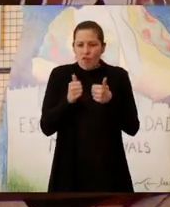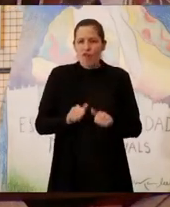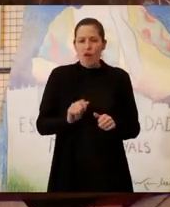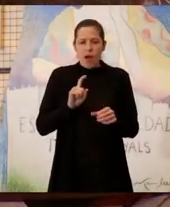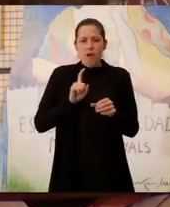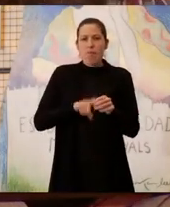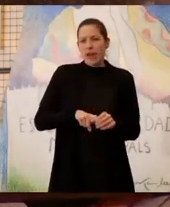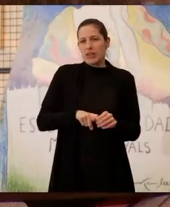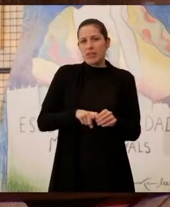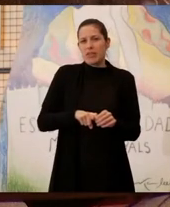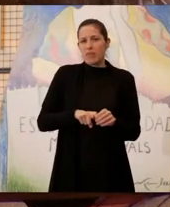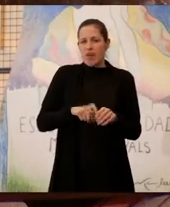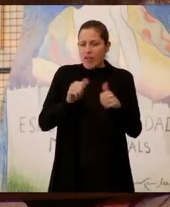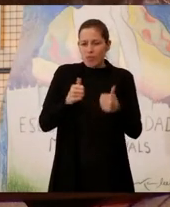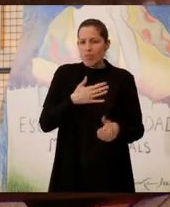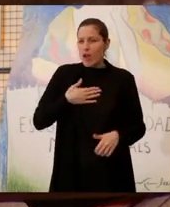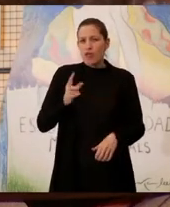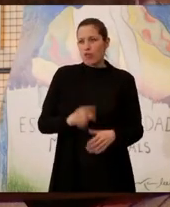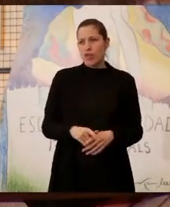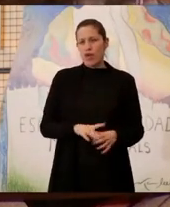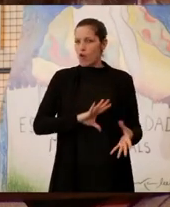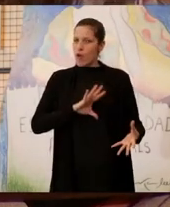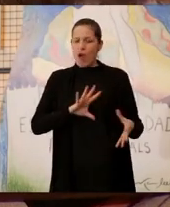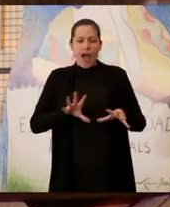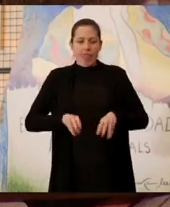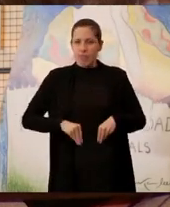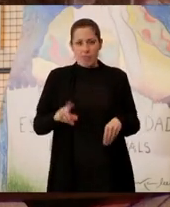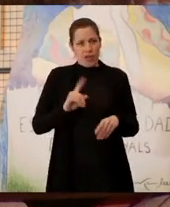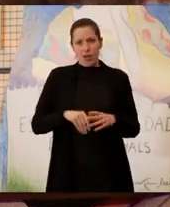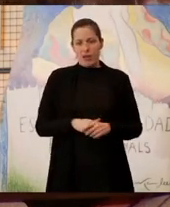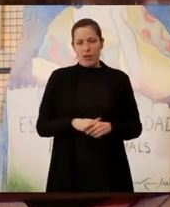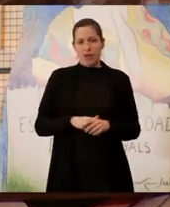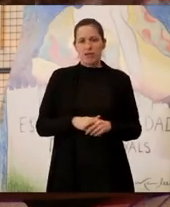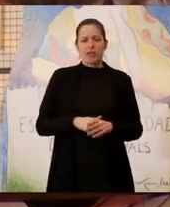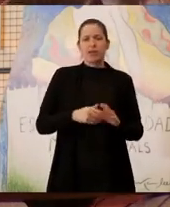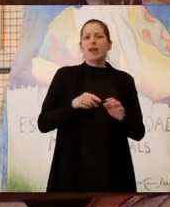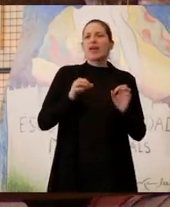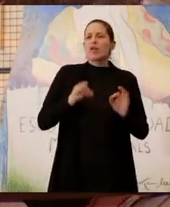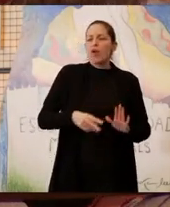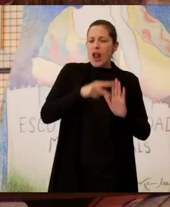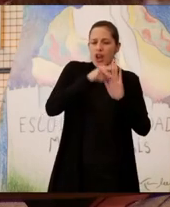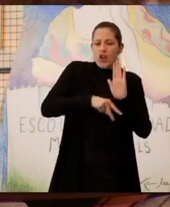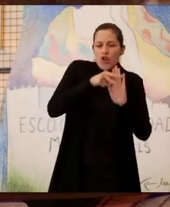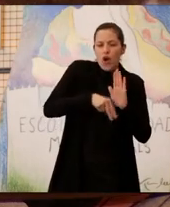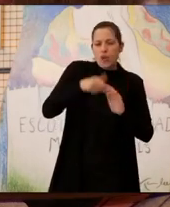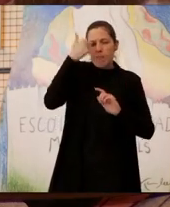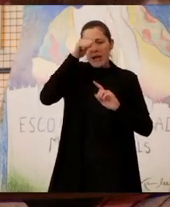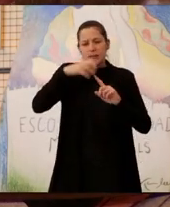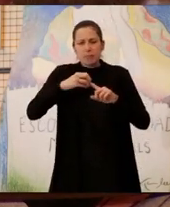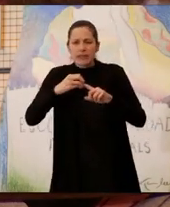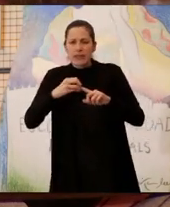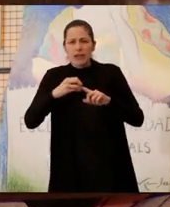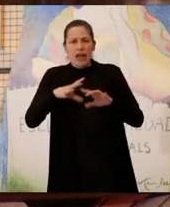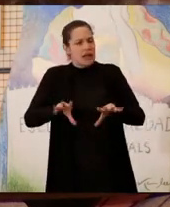de vivir ni trabajar con las reglas patriarcales y yo creo es un poco parecido a